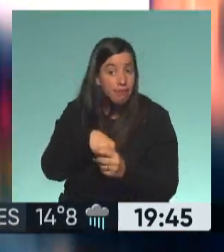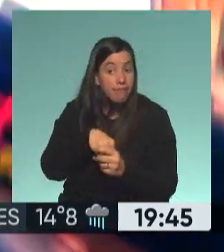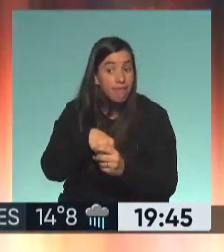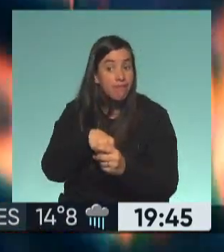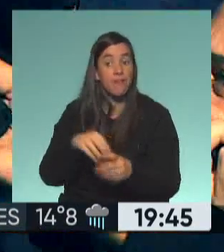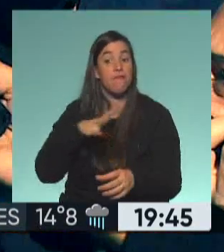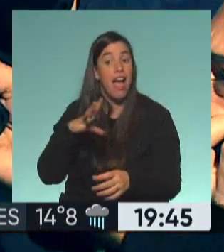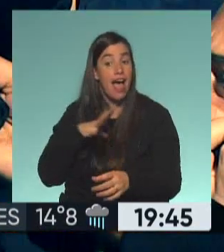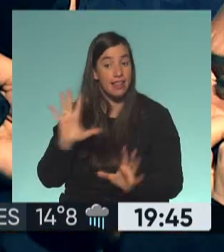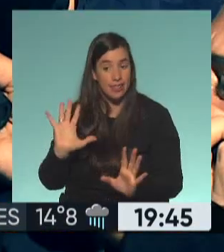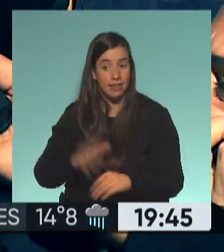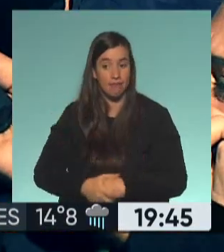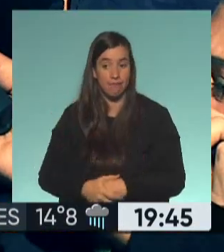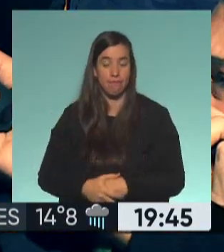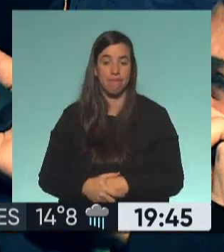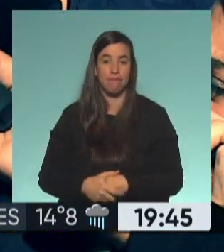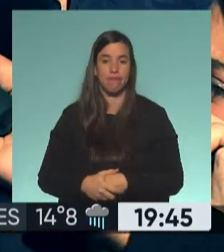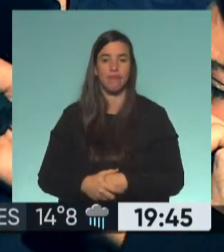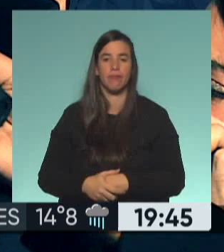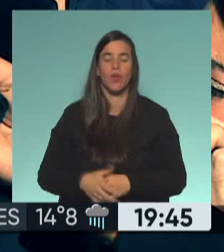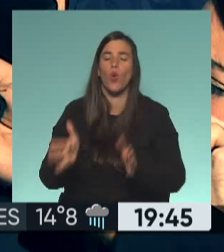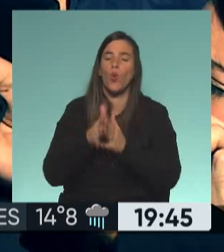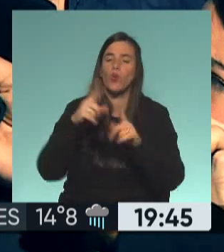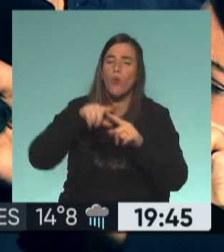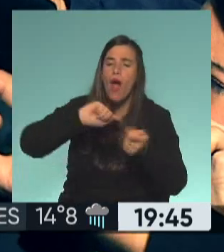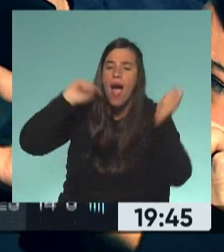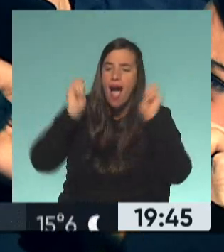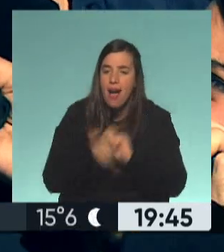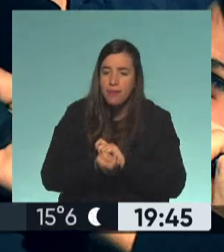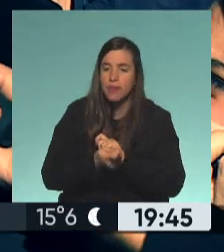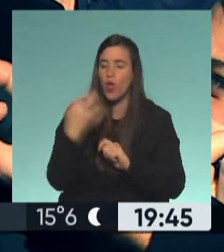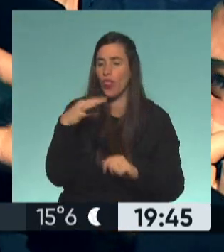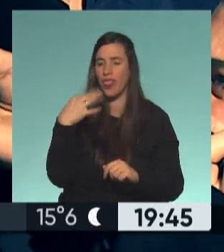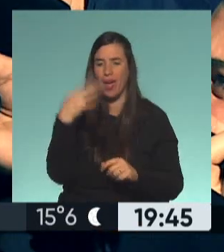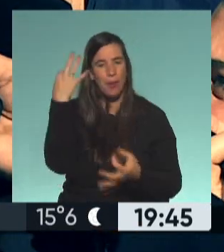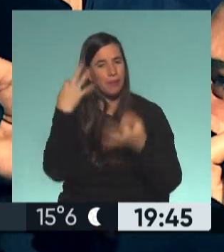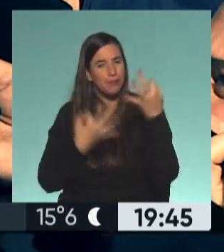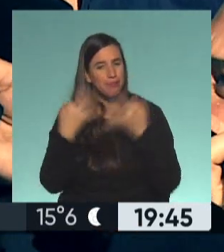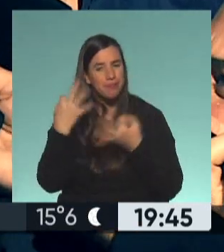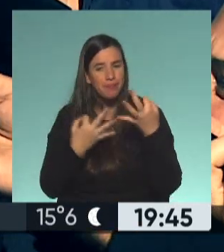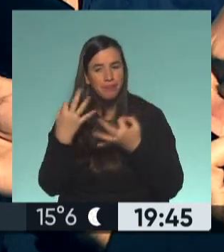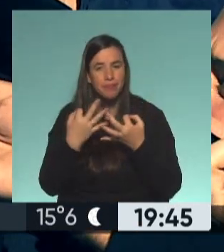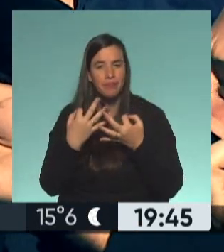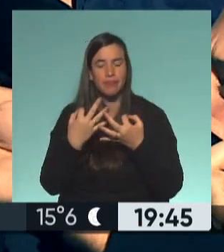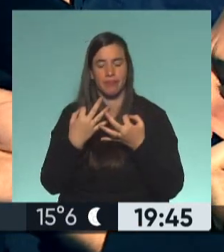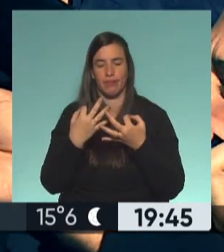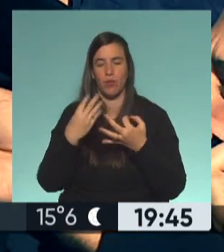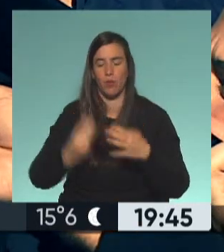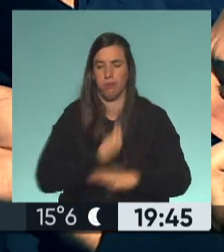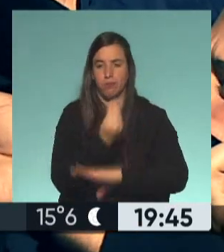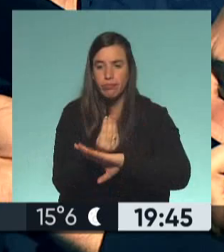ese tema. Me parece que Juntos por el Cambio debe evaluar cualquiera de los ingresos al frente y